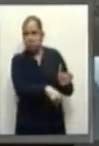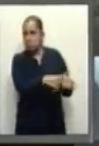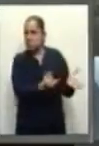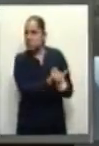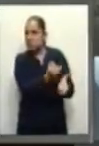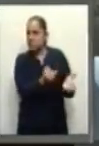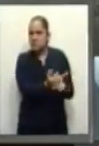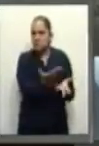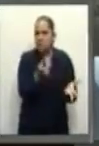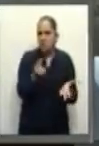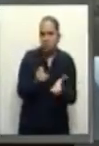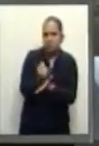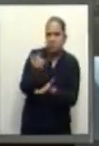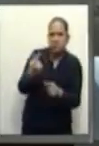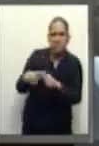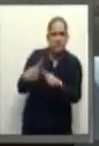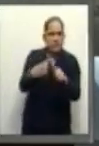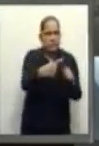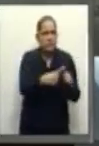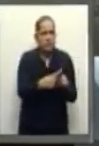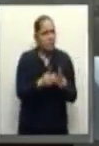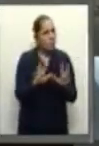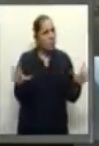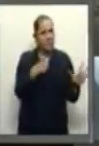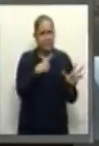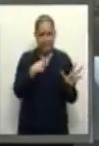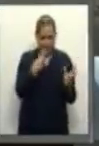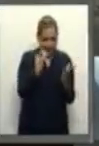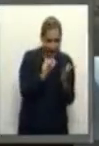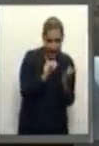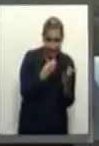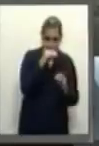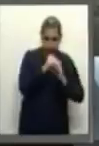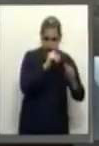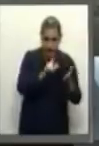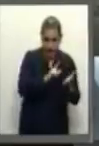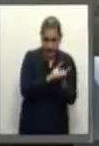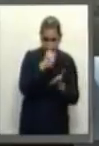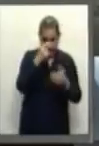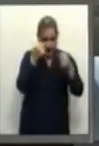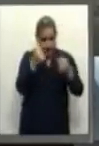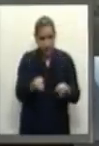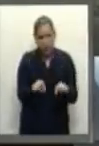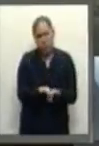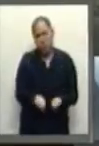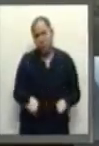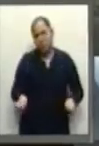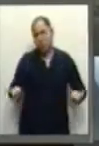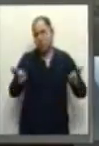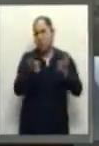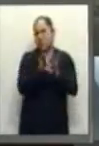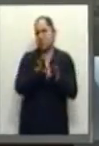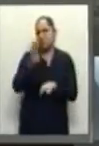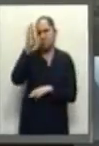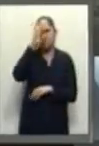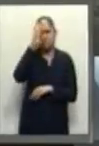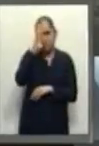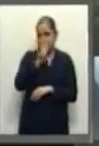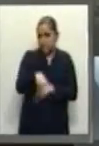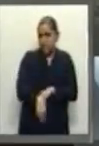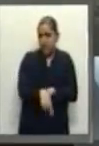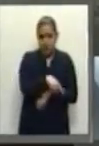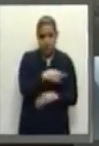legislativo tan importante y tan necesario así Es que de verdad es materia de esta cámara de